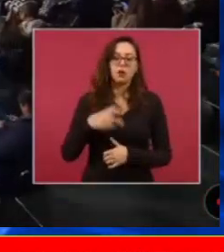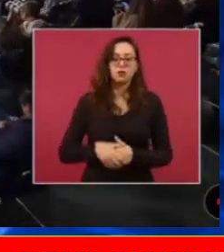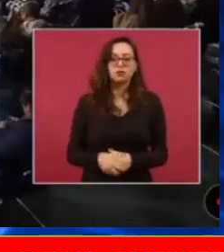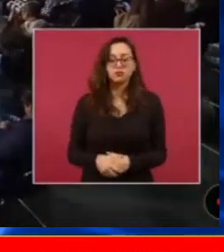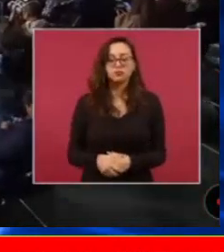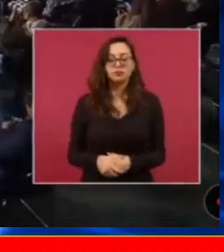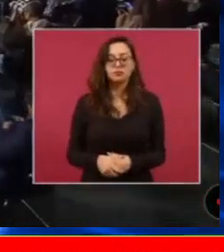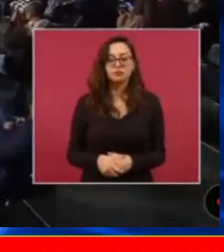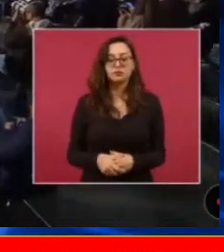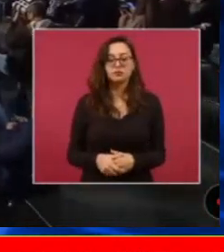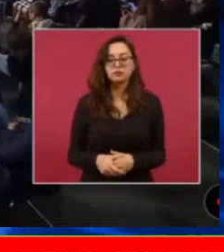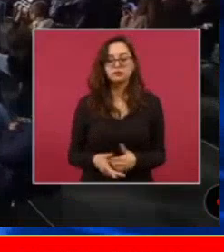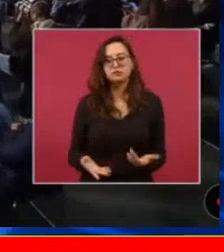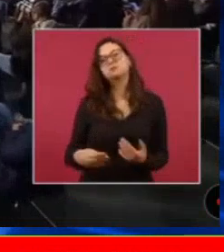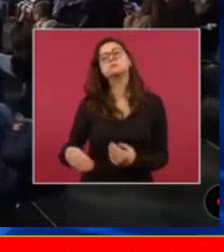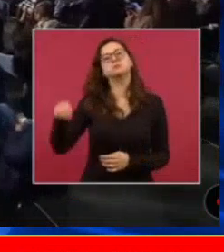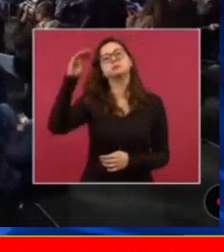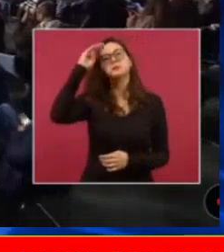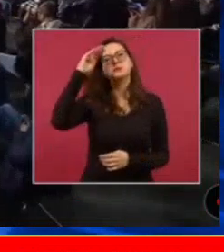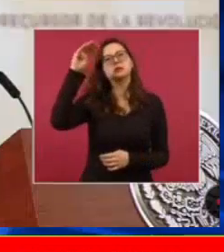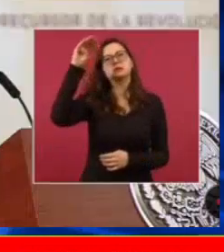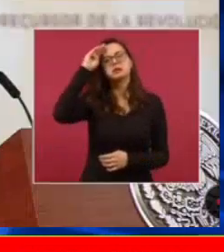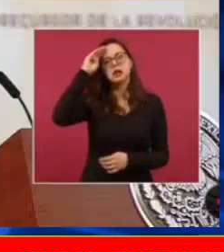No engañarse